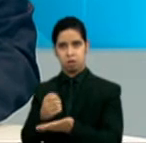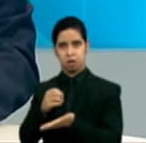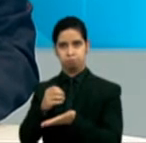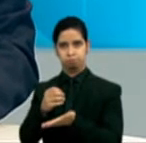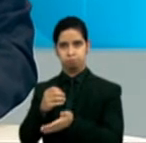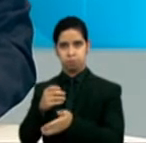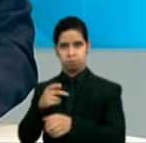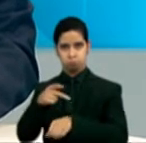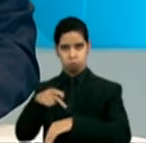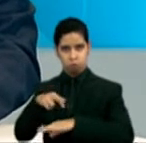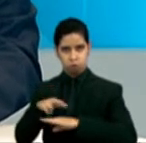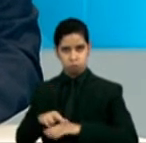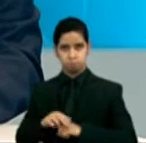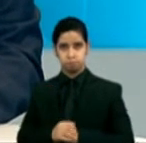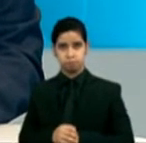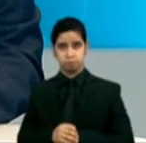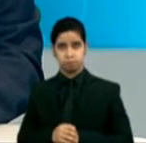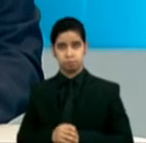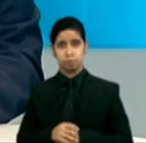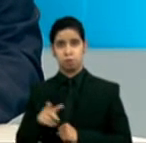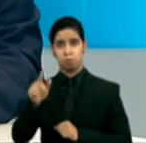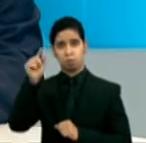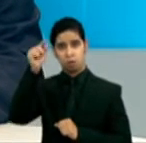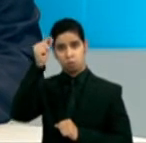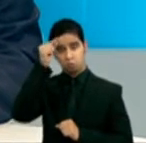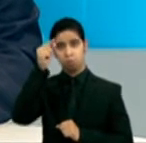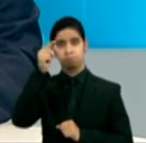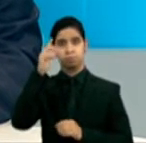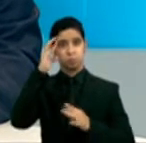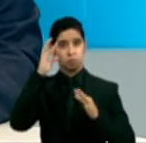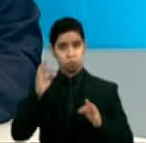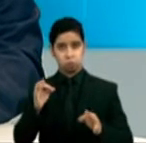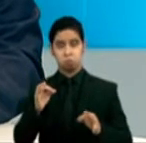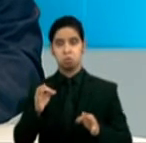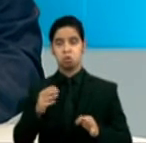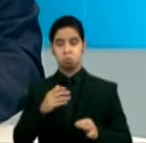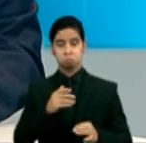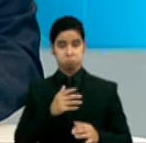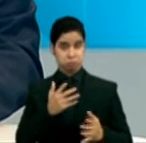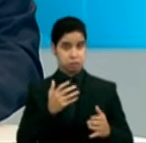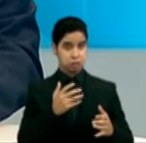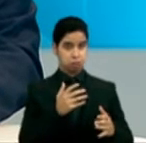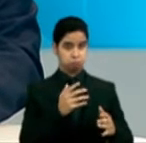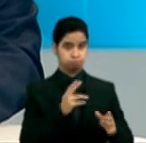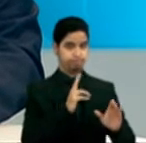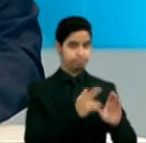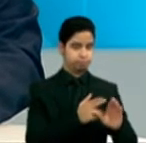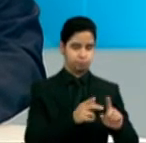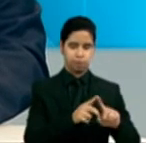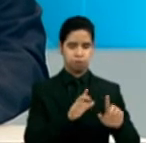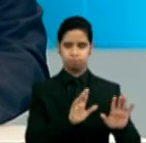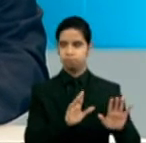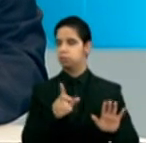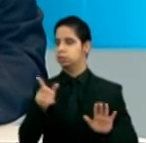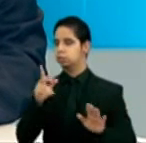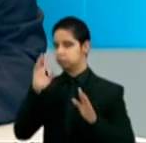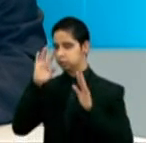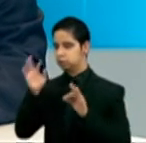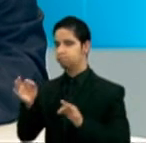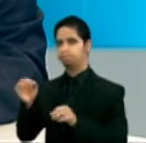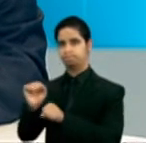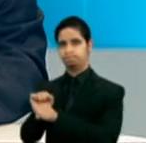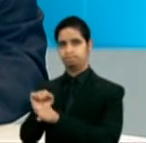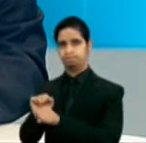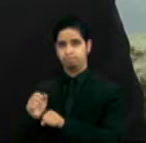país. El primer mandatario aseguró que antepone así sus aspiraciones personales por el bienestar de Puerto Rico.